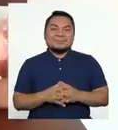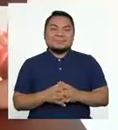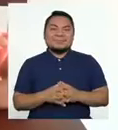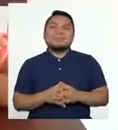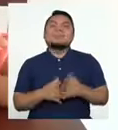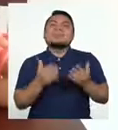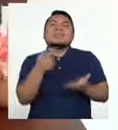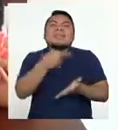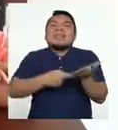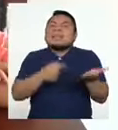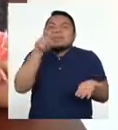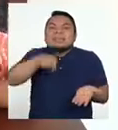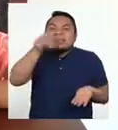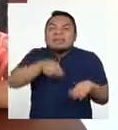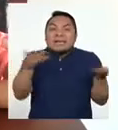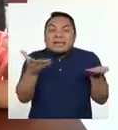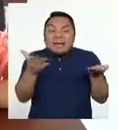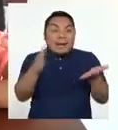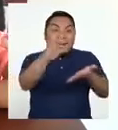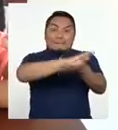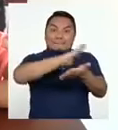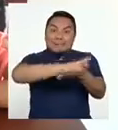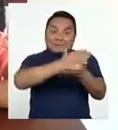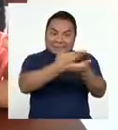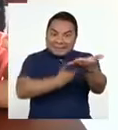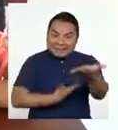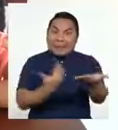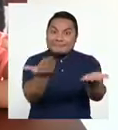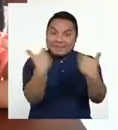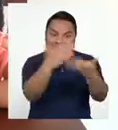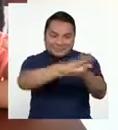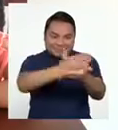¿Qué necesitaremos? Papel,